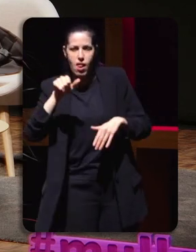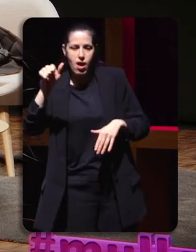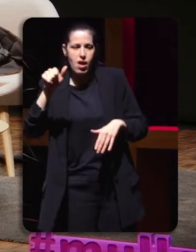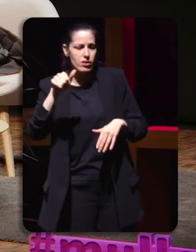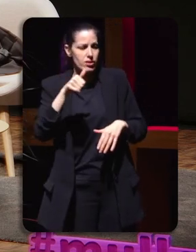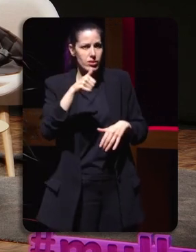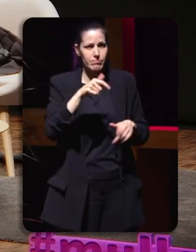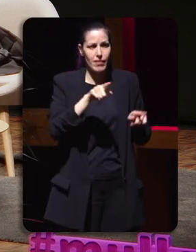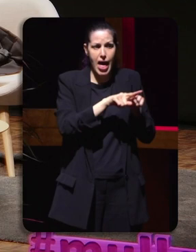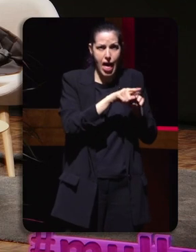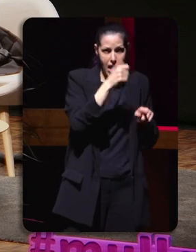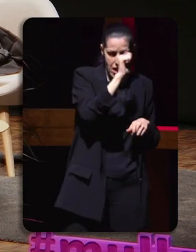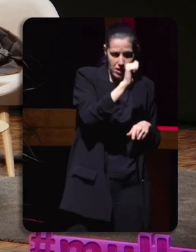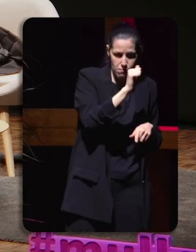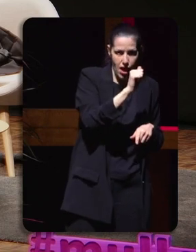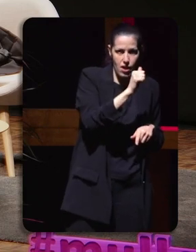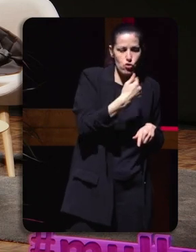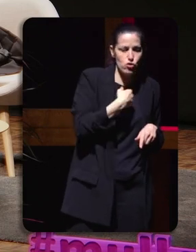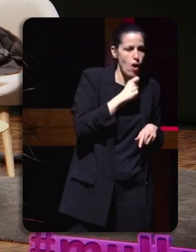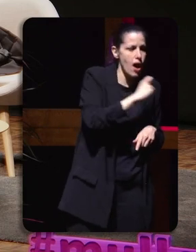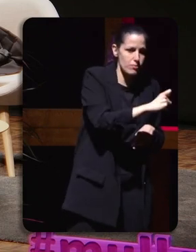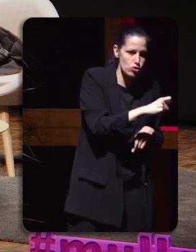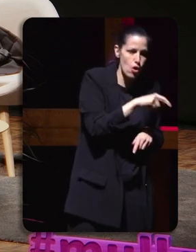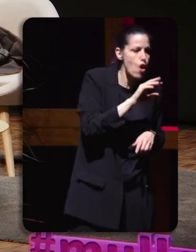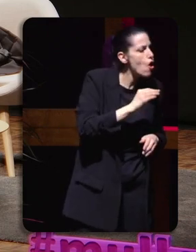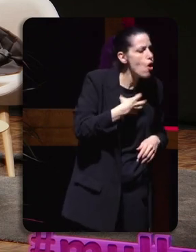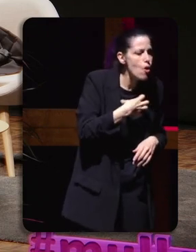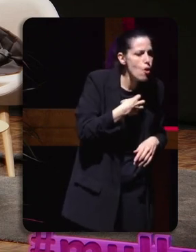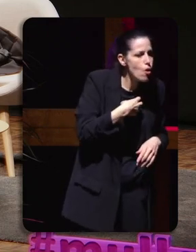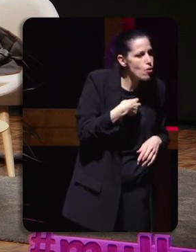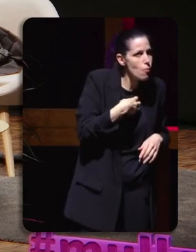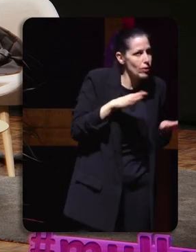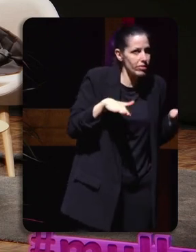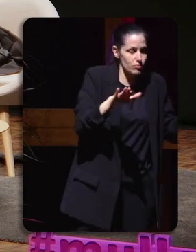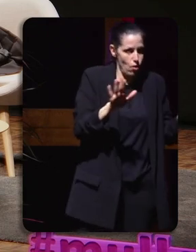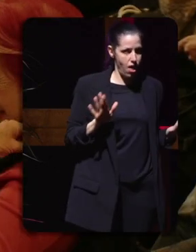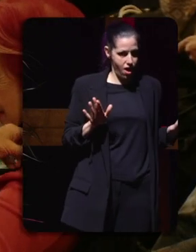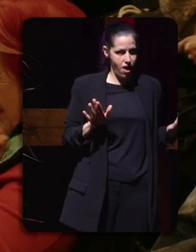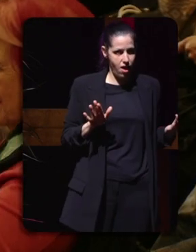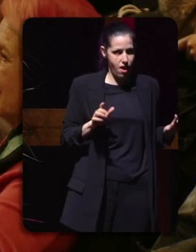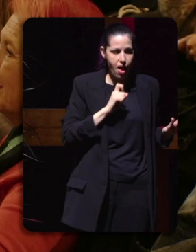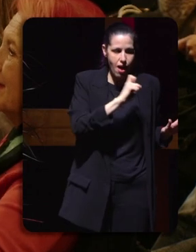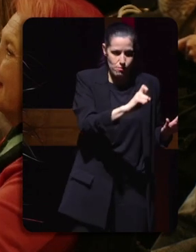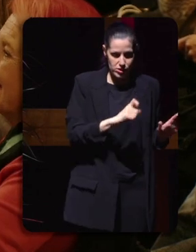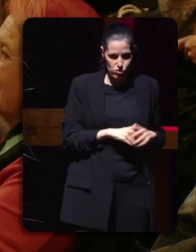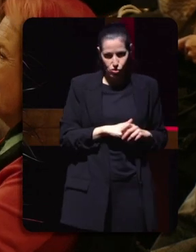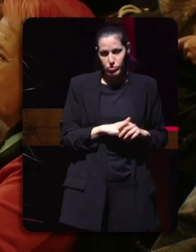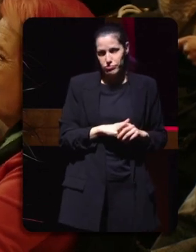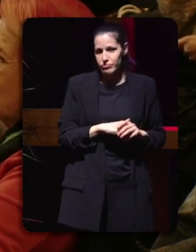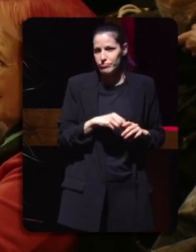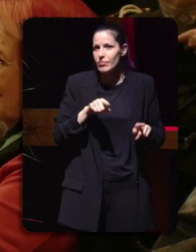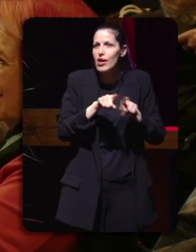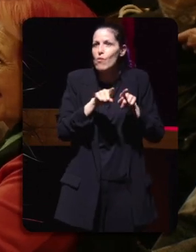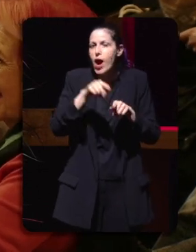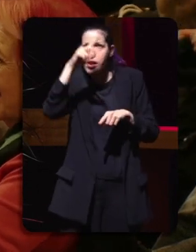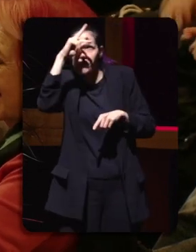que tú no puedes volar eh no te vayas a tirar desde un cuarto había mucha preocupación con los niños Claro porque era como ahora ya y mogollón de superhéroes de Marvel